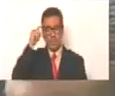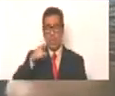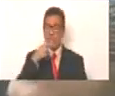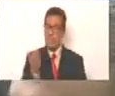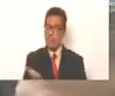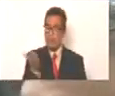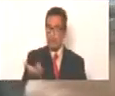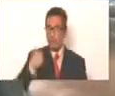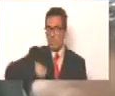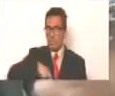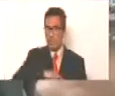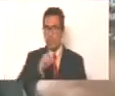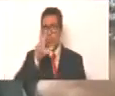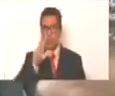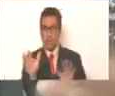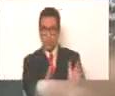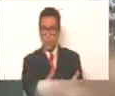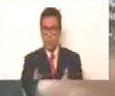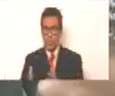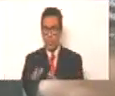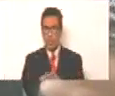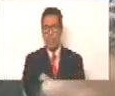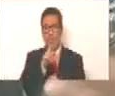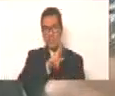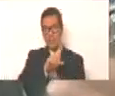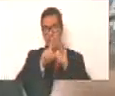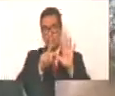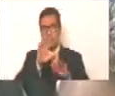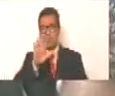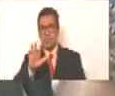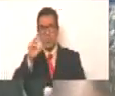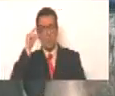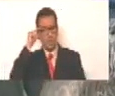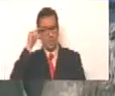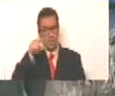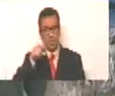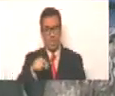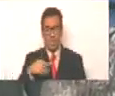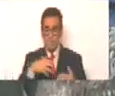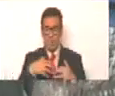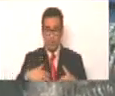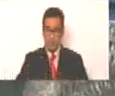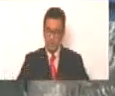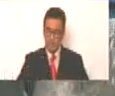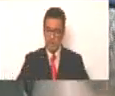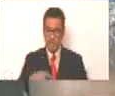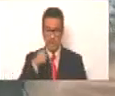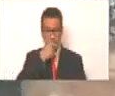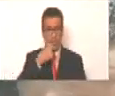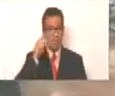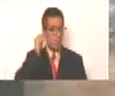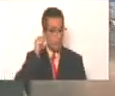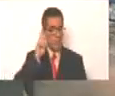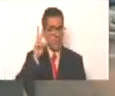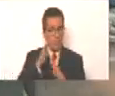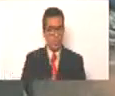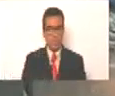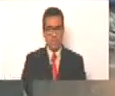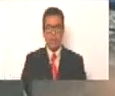8 de marzo, sino son los 365 días de lucha de la mujer venezolana, de la lucha de las mujeres en el